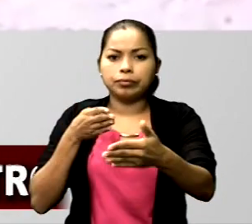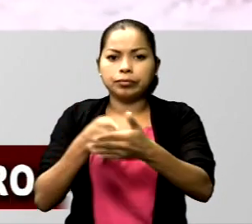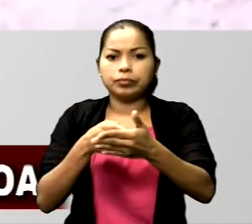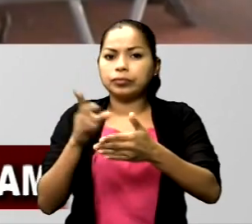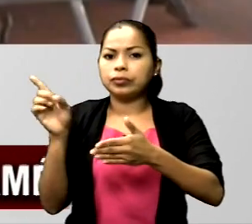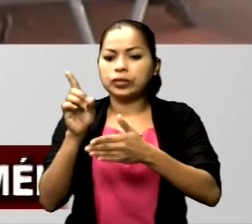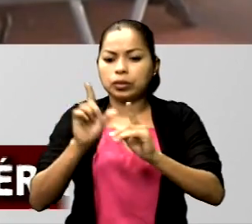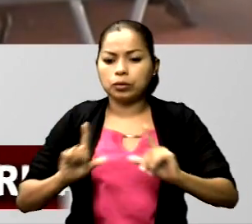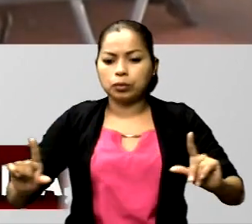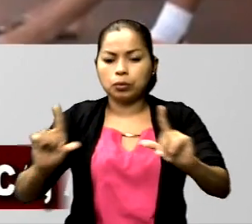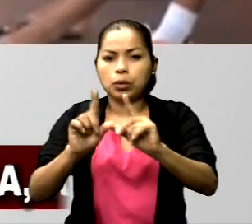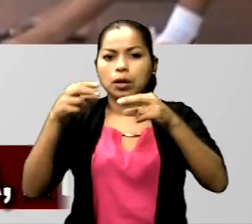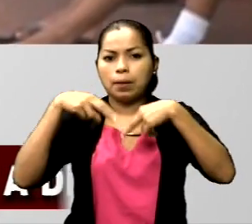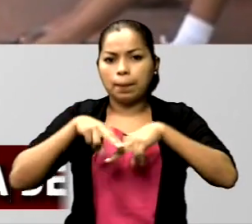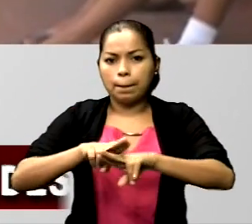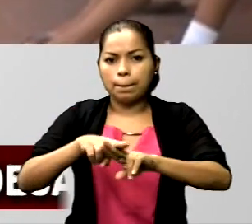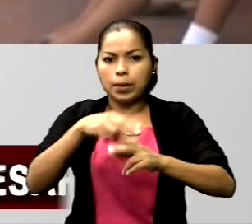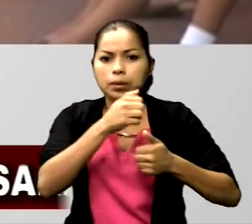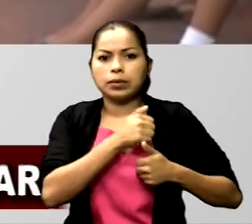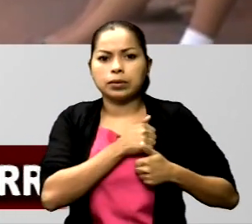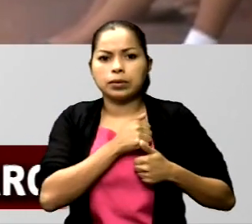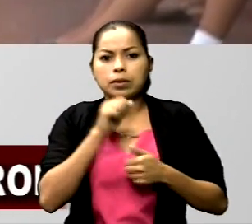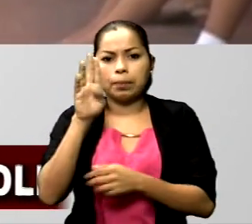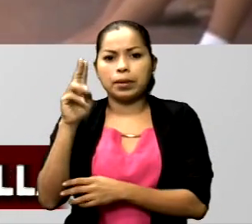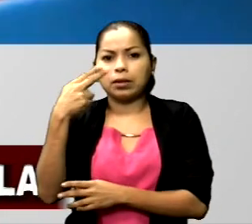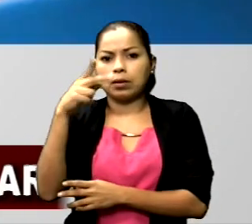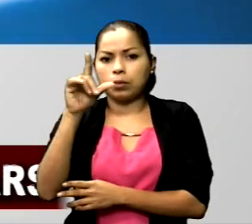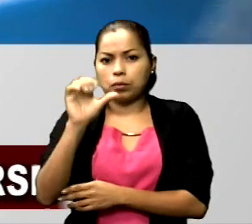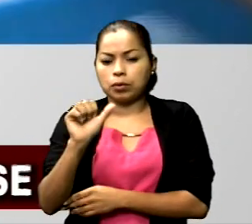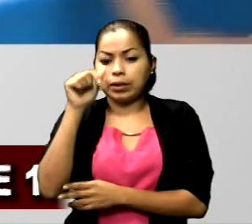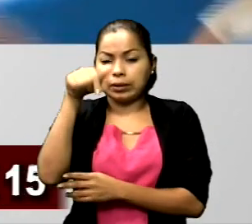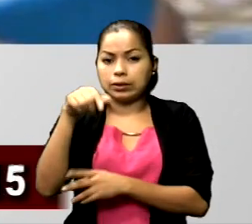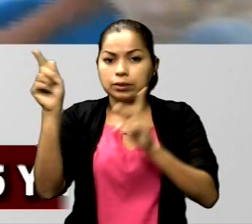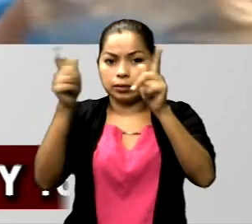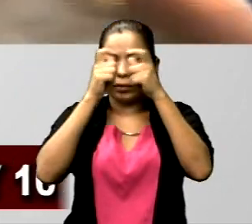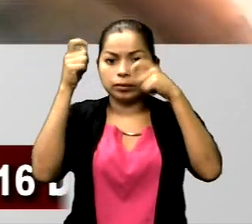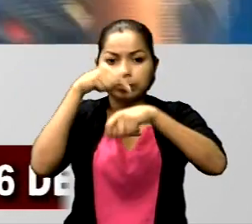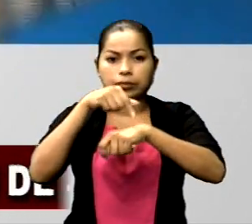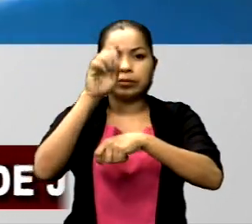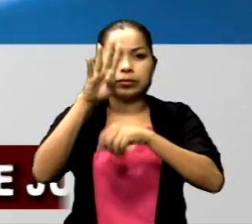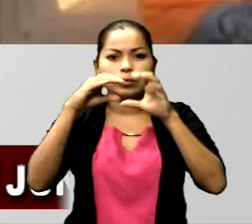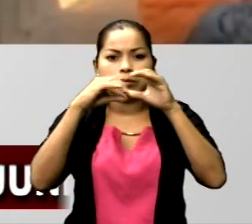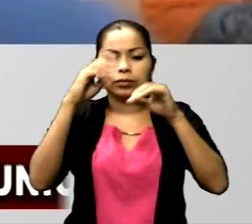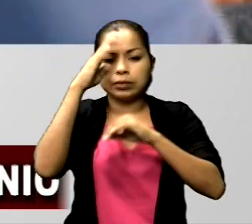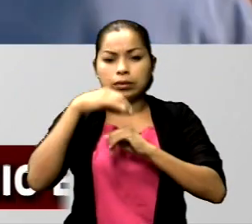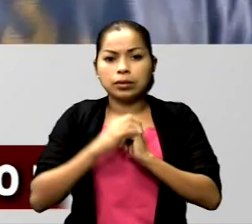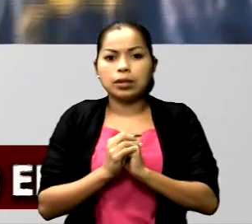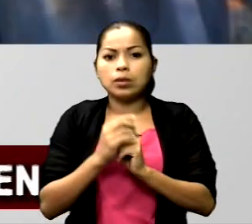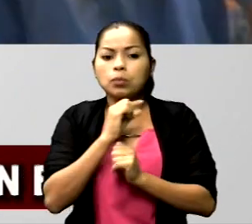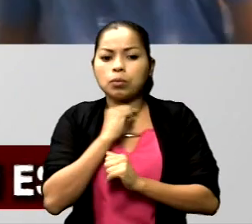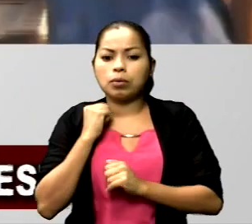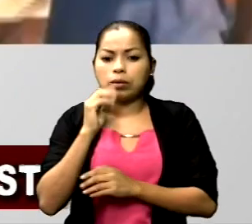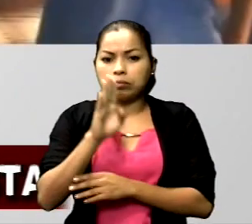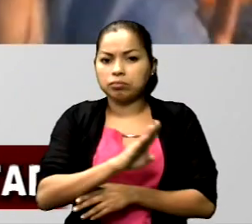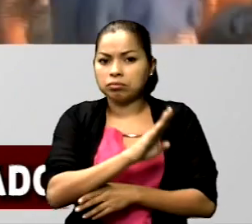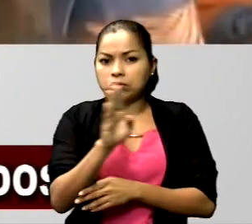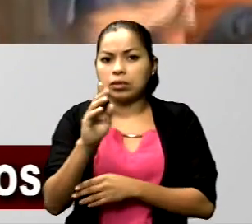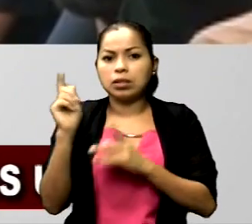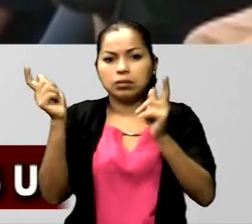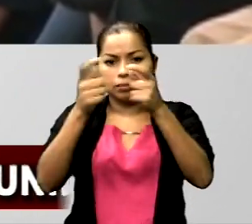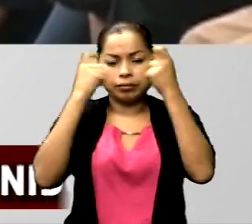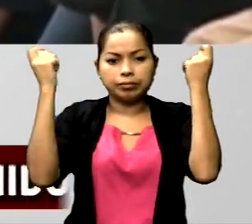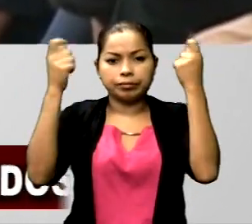monumento ubicado en el Parque Héroes y Mártires de Bataola, donde se va a celebrar a las 4 una misa campesina y un